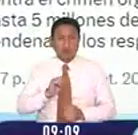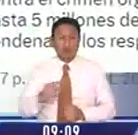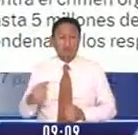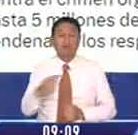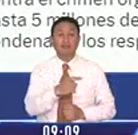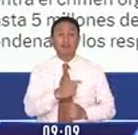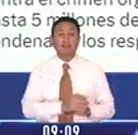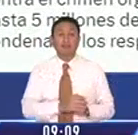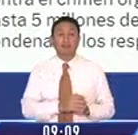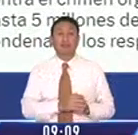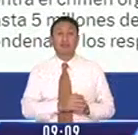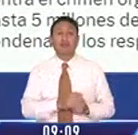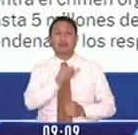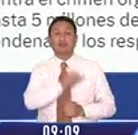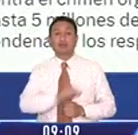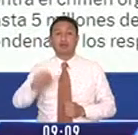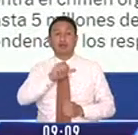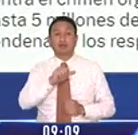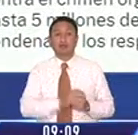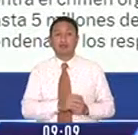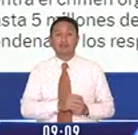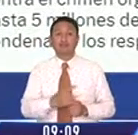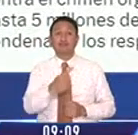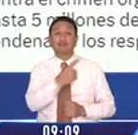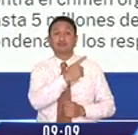contactarse al correo